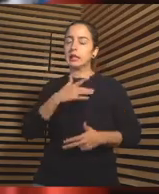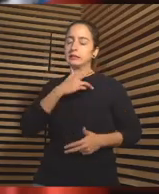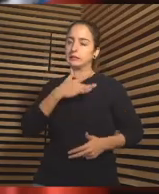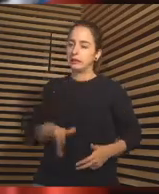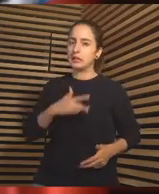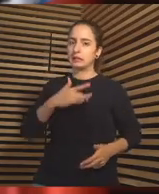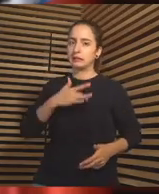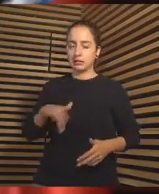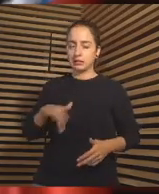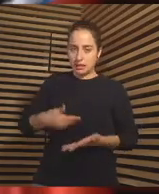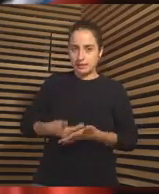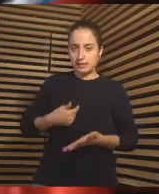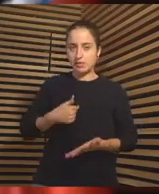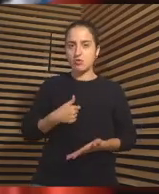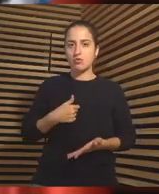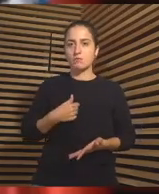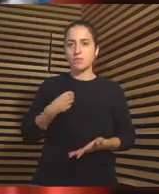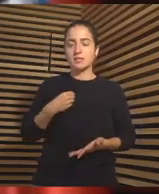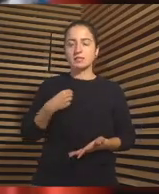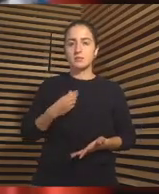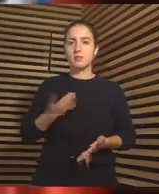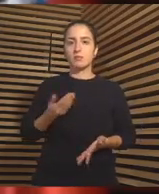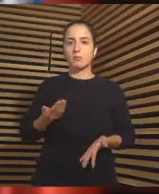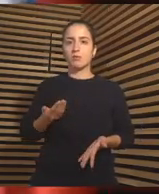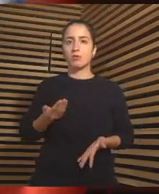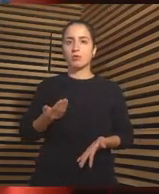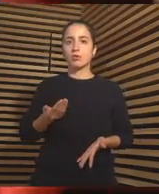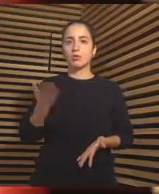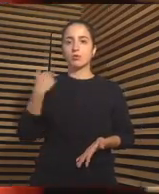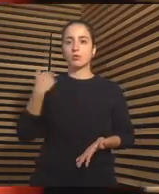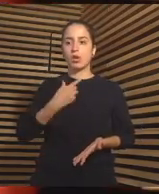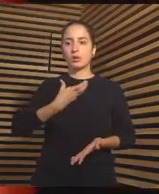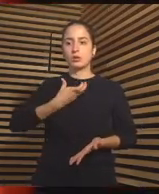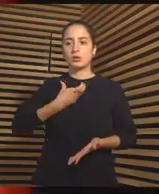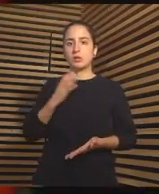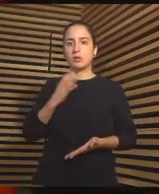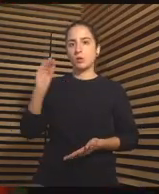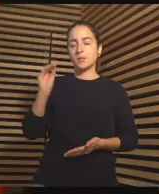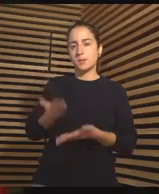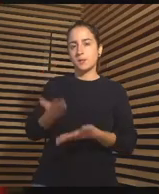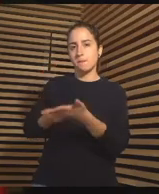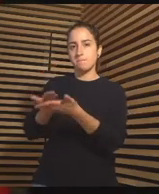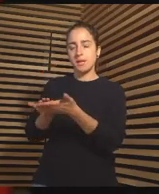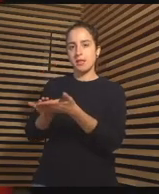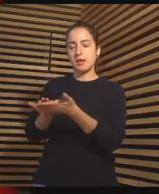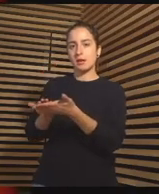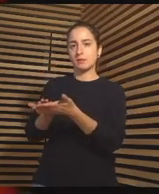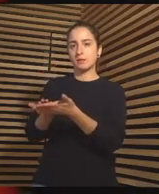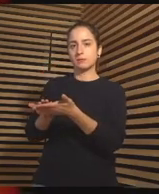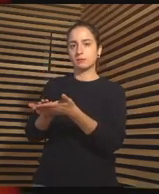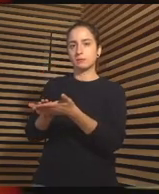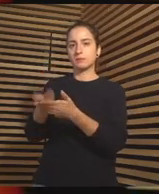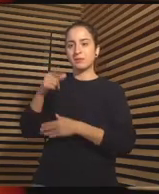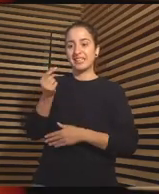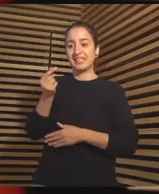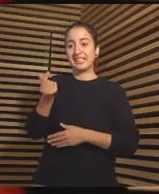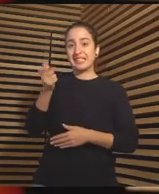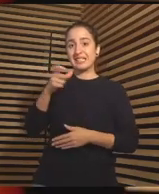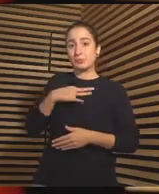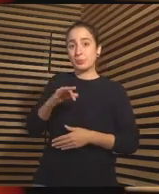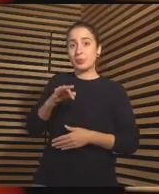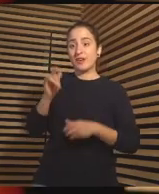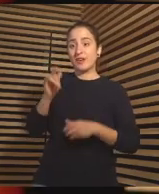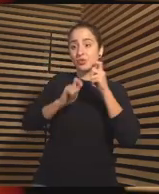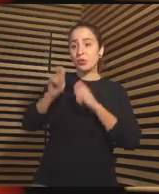Yo mismo le pedí al ayuntamiento que también eliminase las tasas para las asociaciones